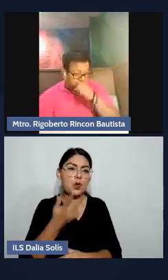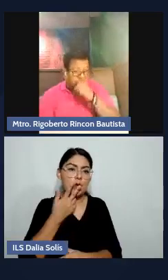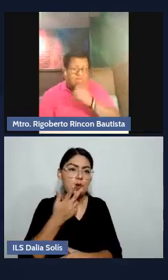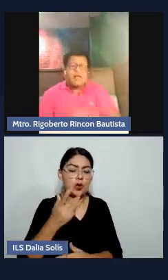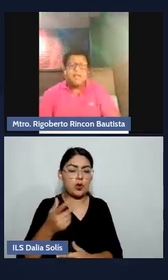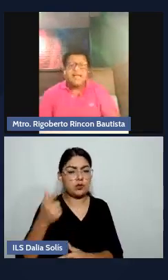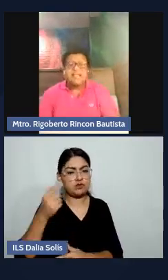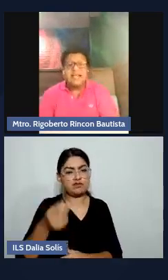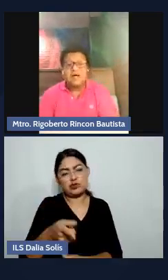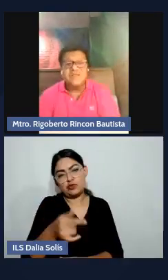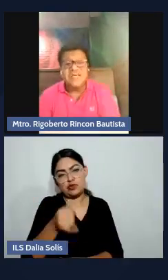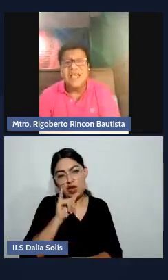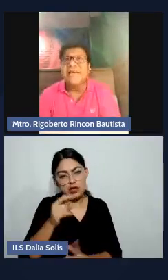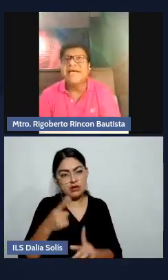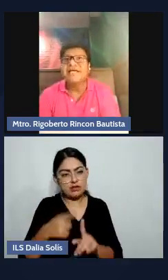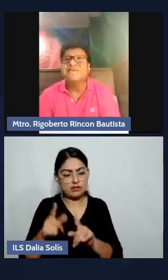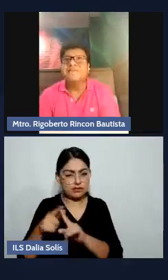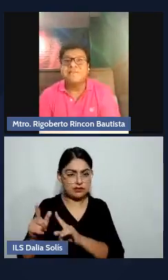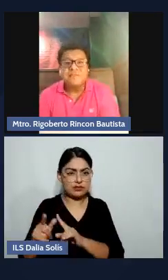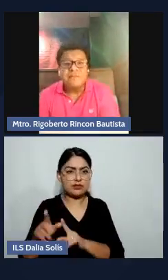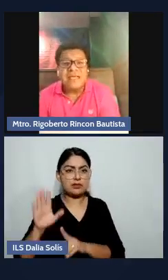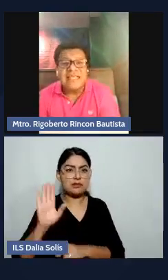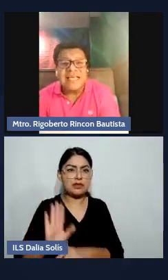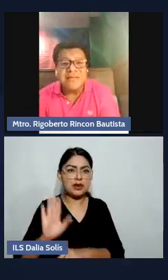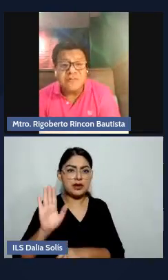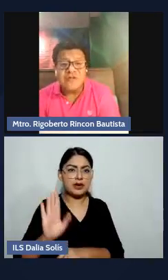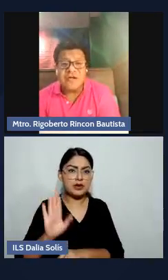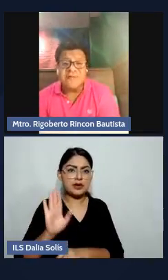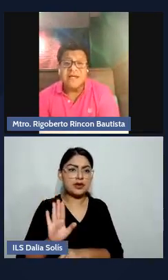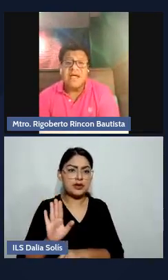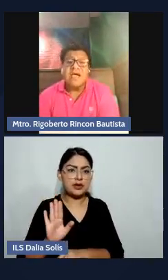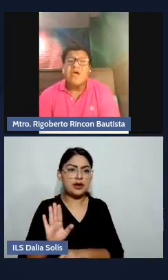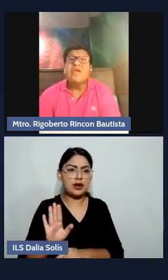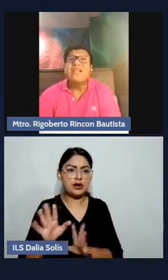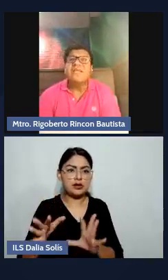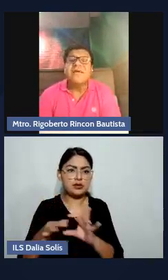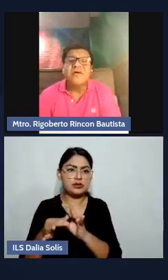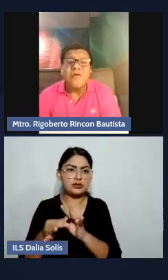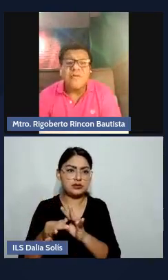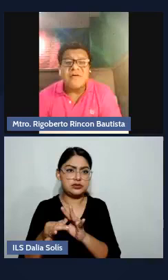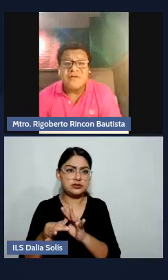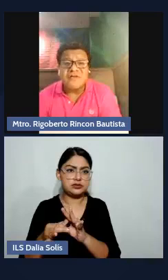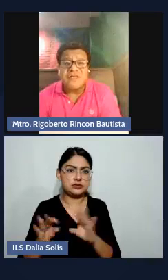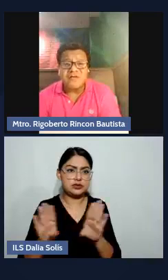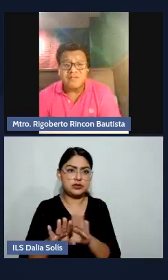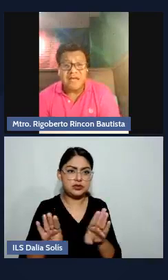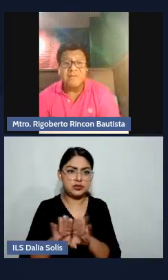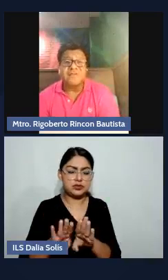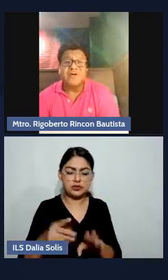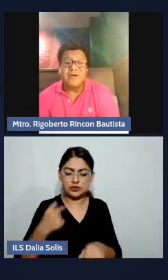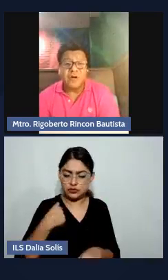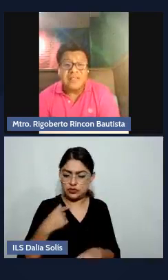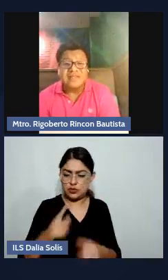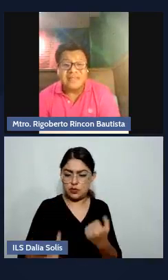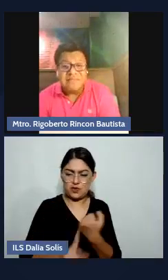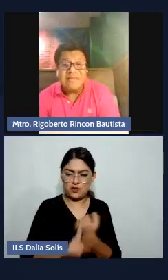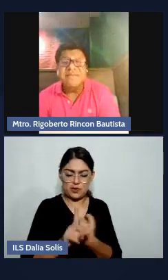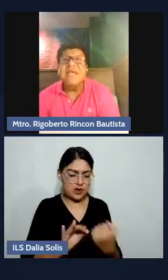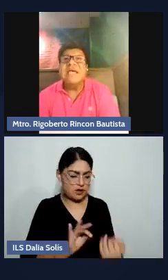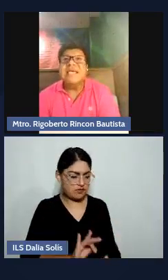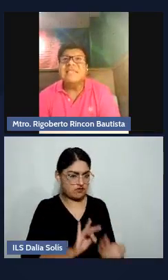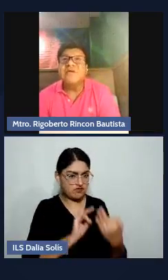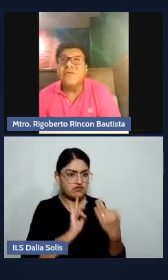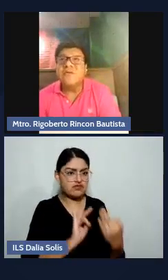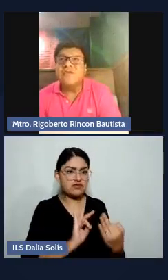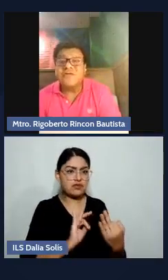pareciera, ¿cómo se llama? Que tiene mucho que ver con el tema de cómo nosotros afrontamos, pero recuerden también que así como